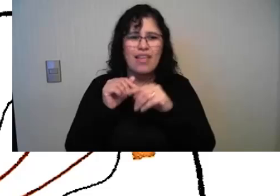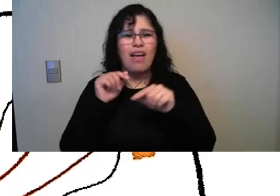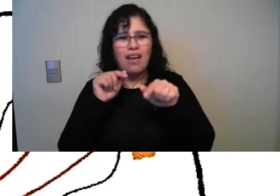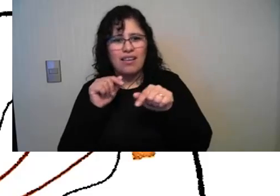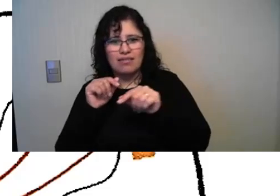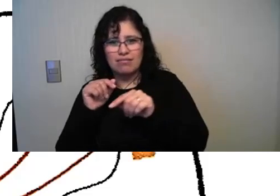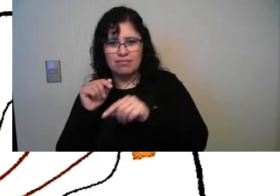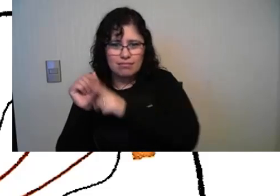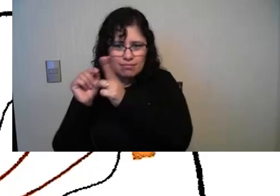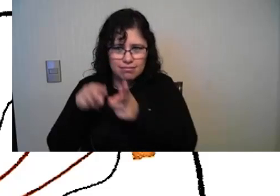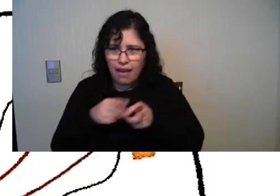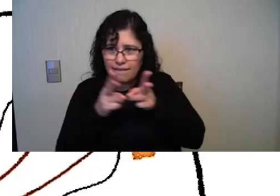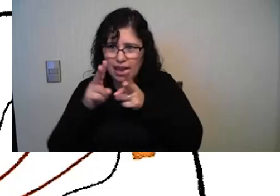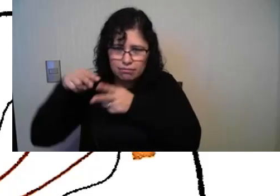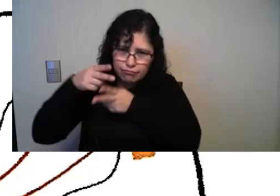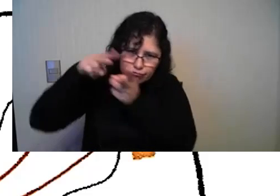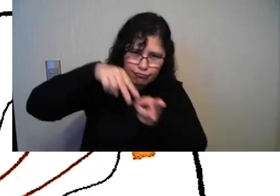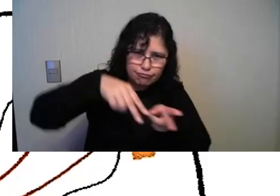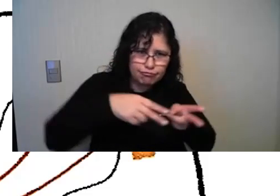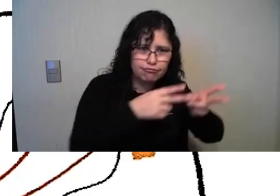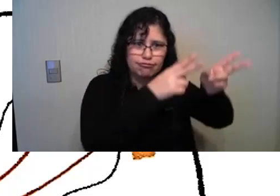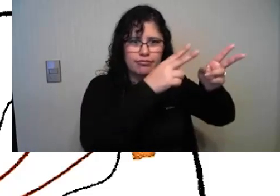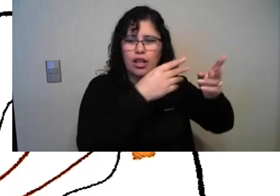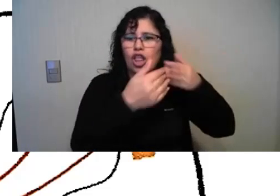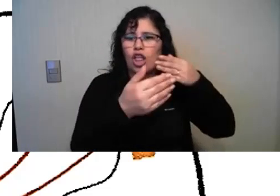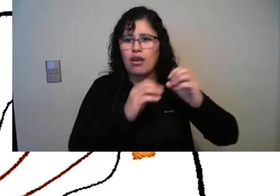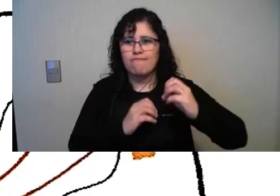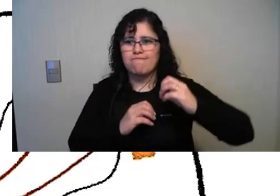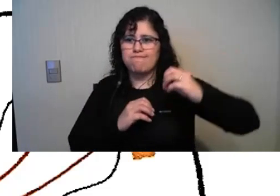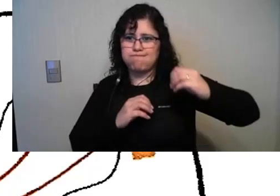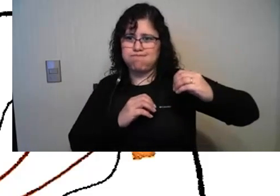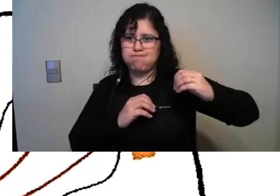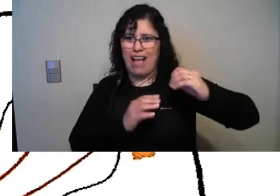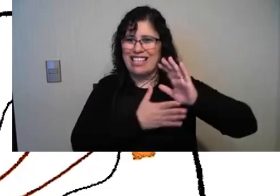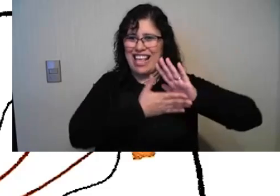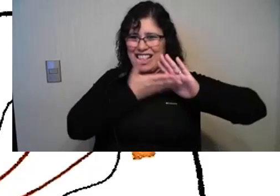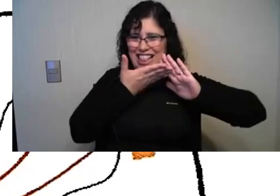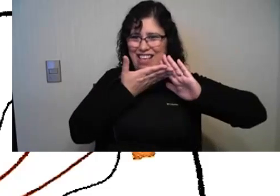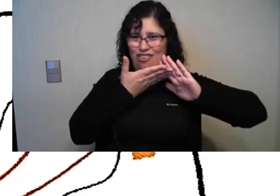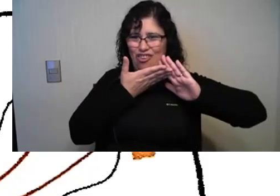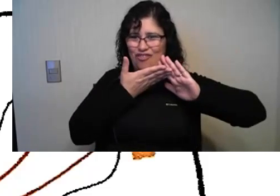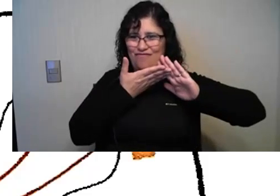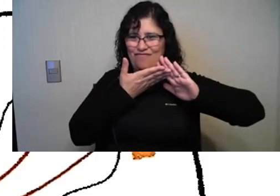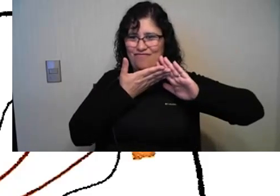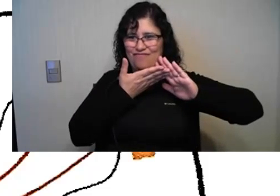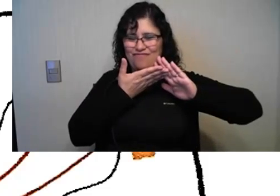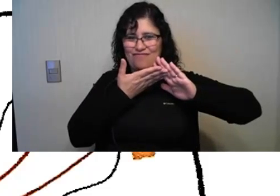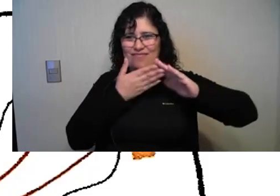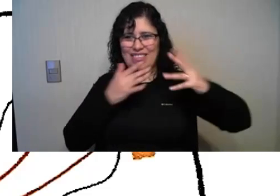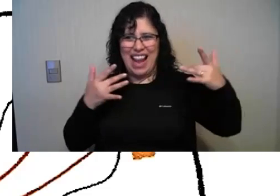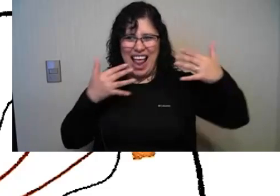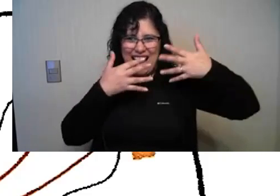asociada al fascículo cuneiforme y grácil, está en el ganglio sensitivo de la raíz